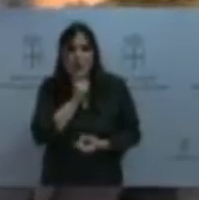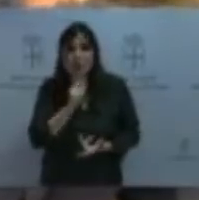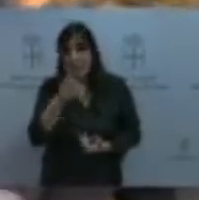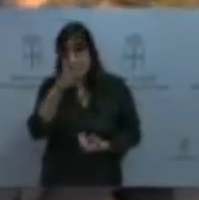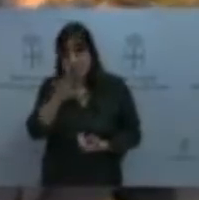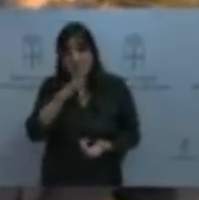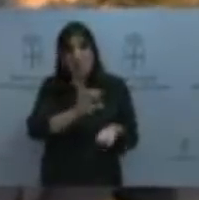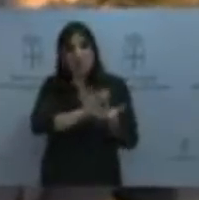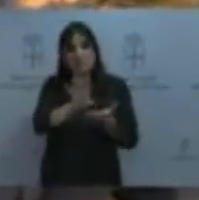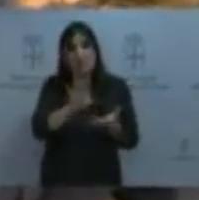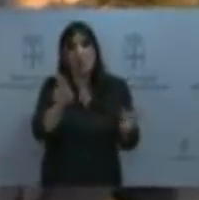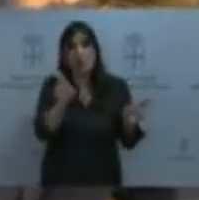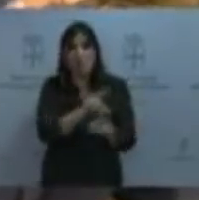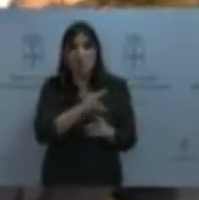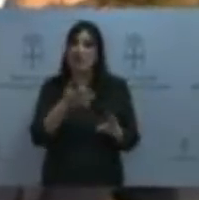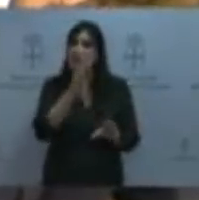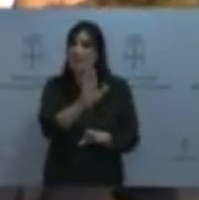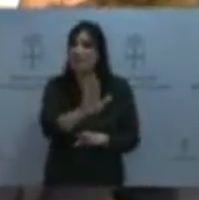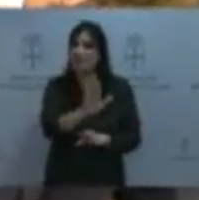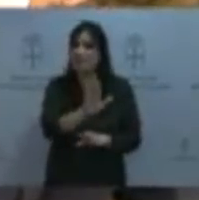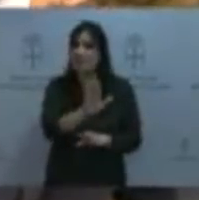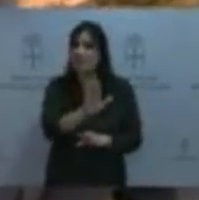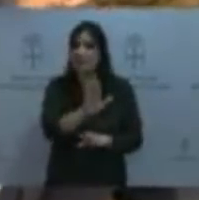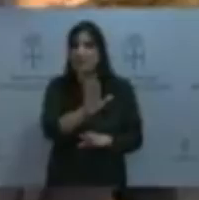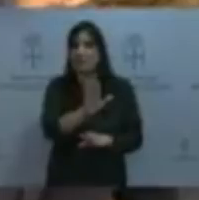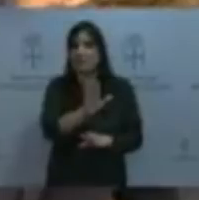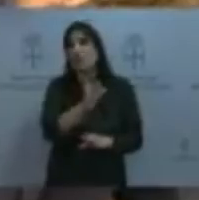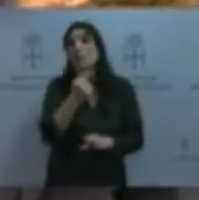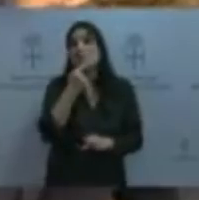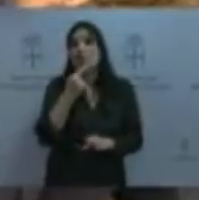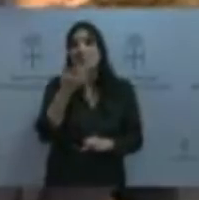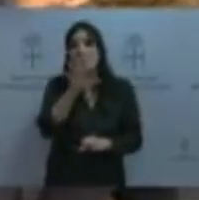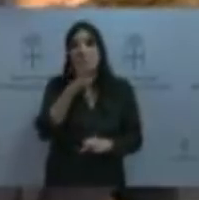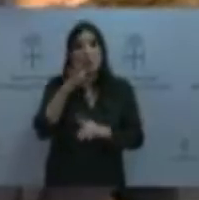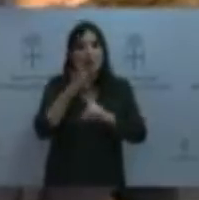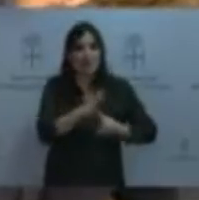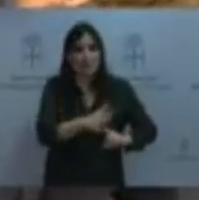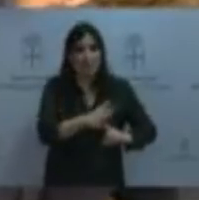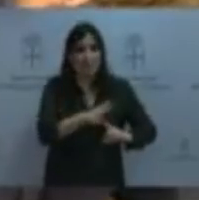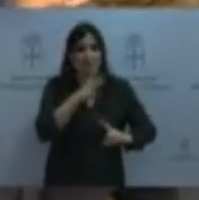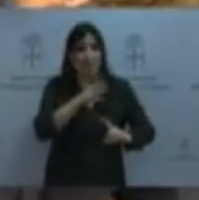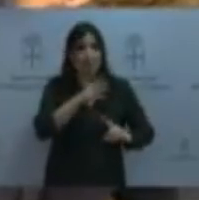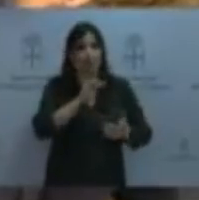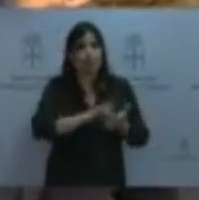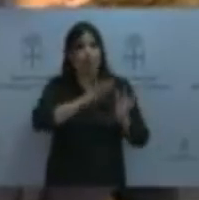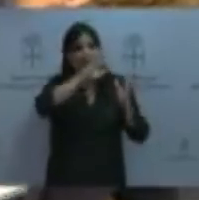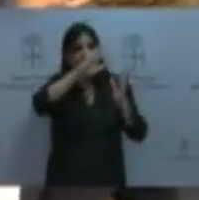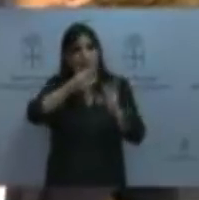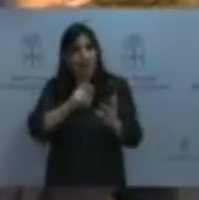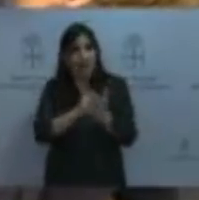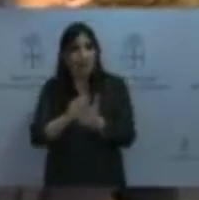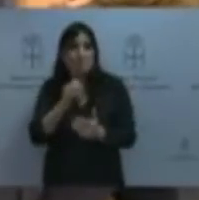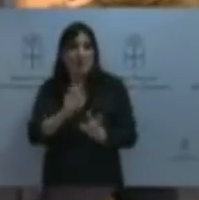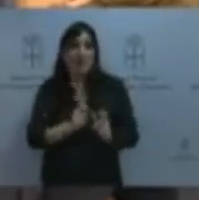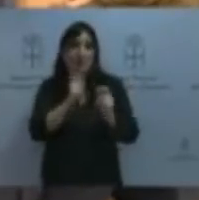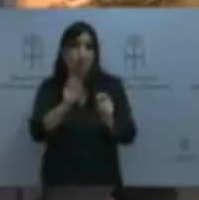para declarar dicha nulidad, se alegaba la discriminación a la hora de calcular la indemnización y también la cesión ilegal, entendiendo que si el empleador